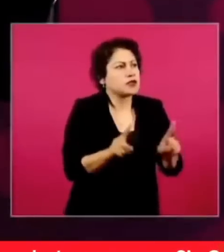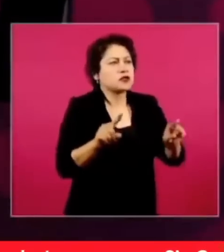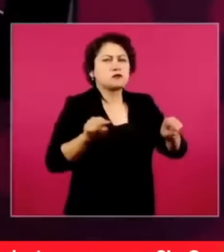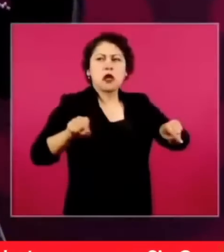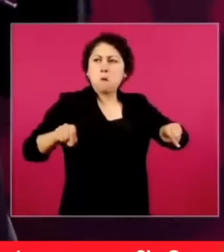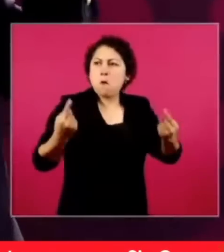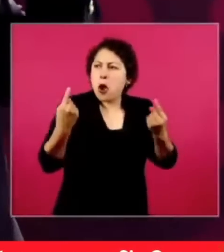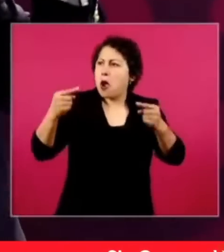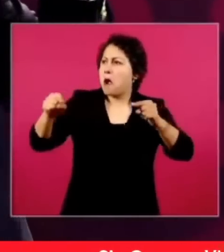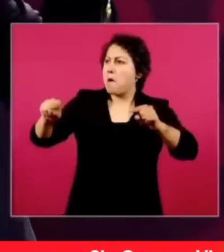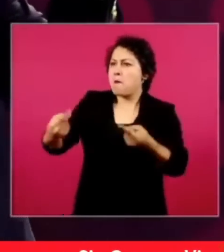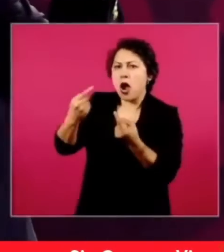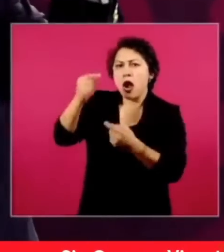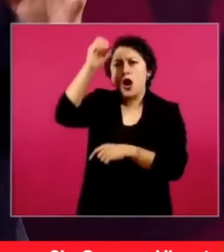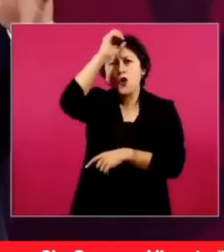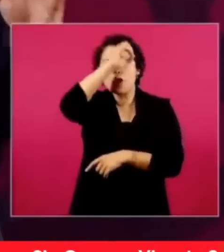abrirle